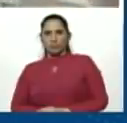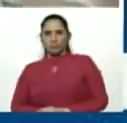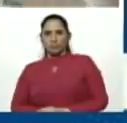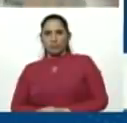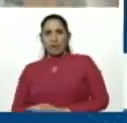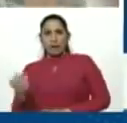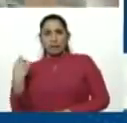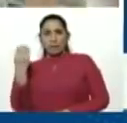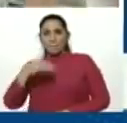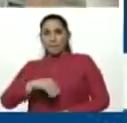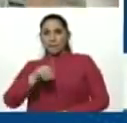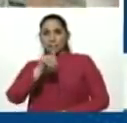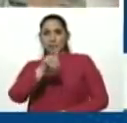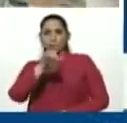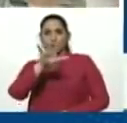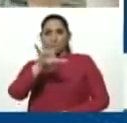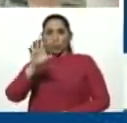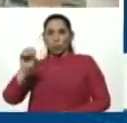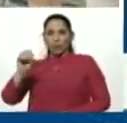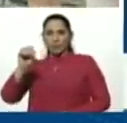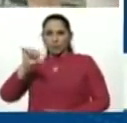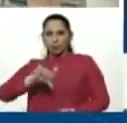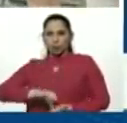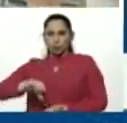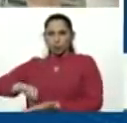Ayer más de 150 ciudades